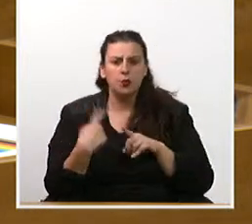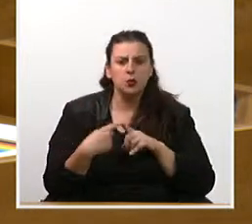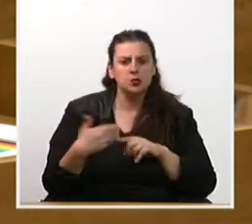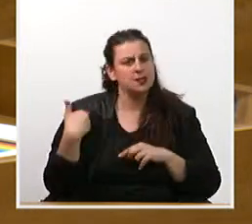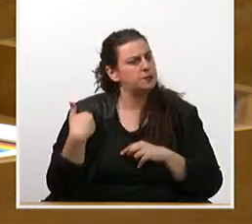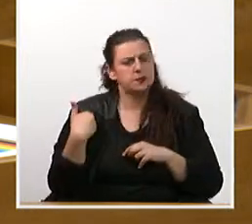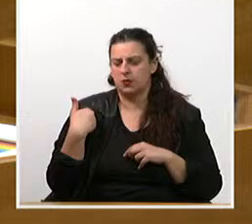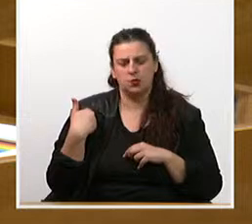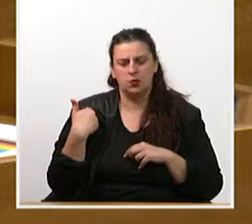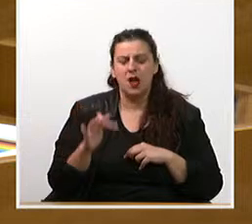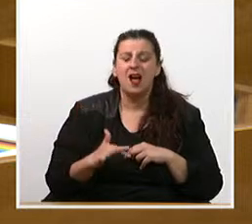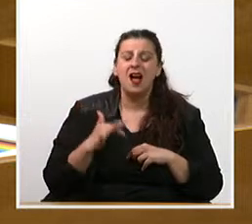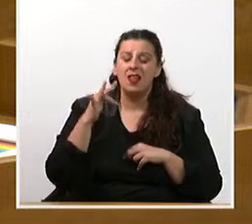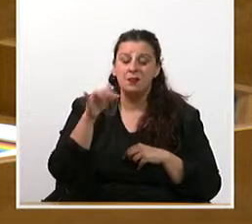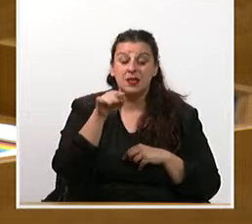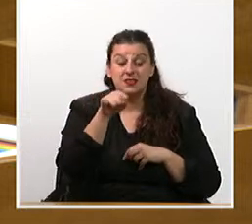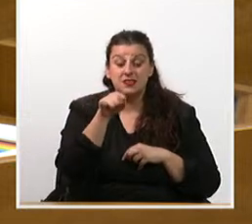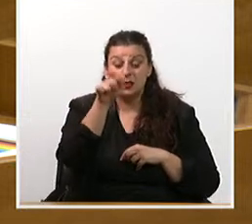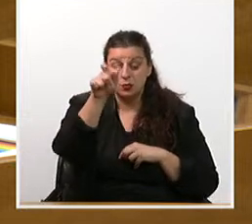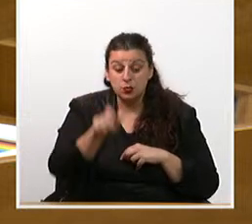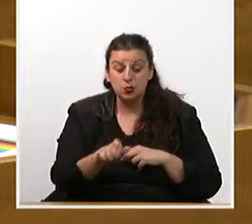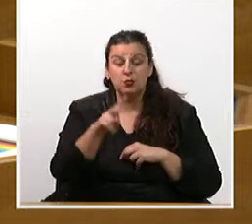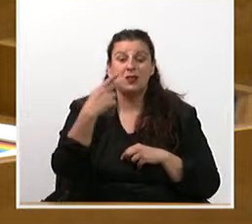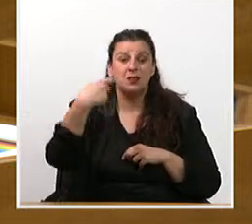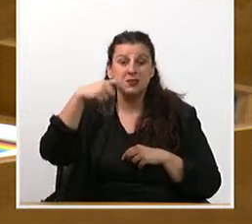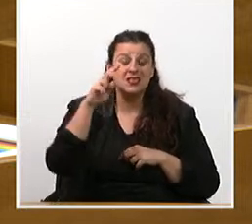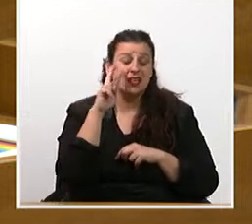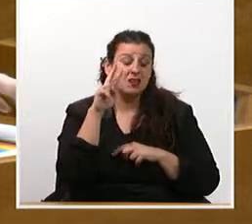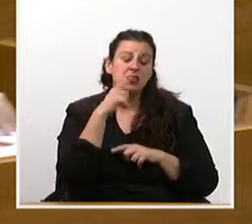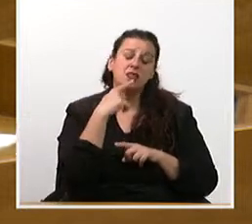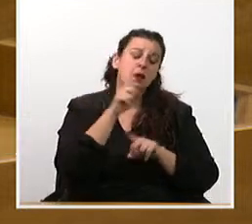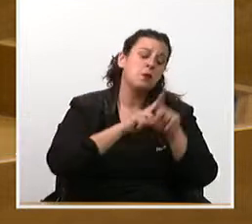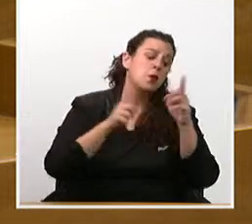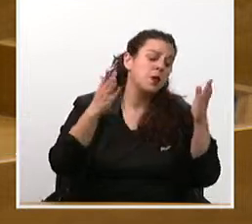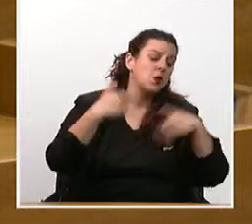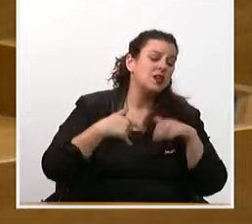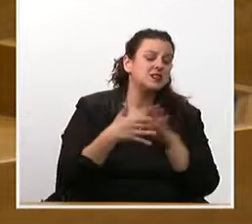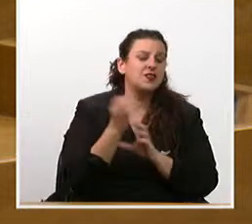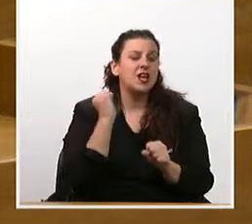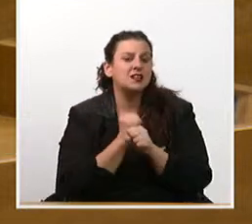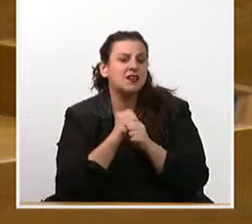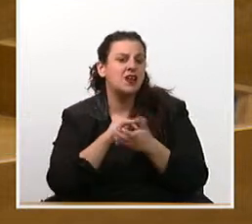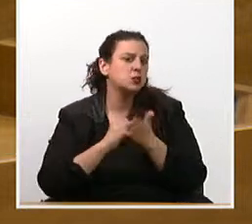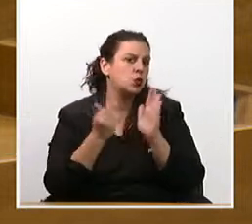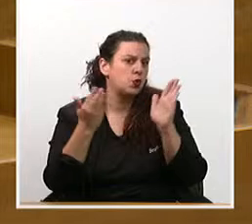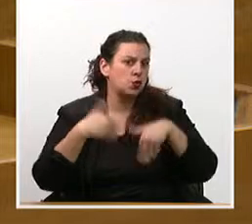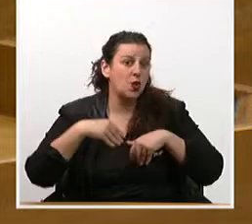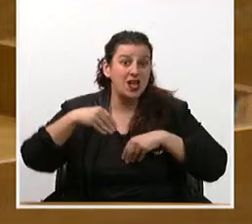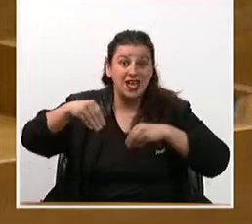el problema que noar en sol que no pens aplicar esta